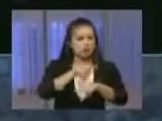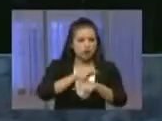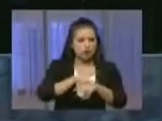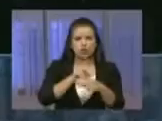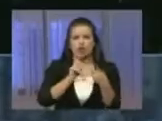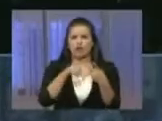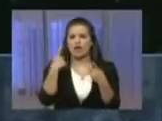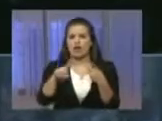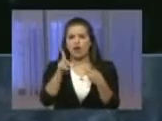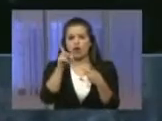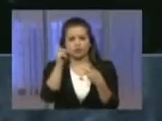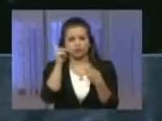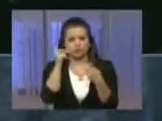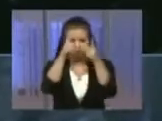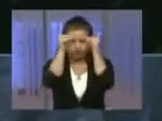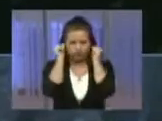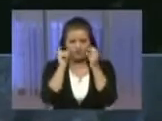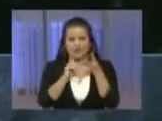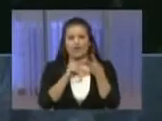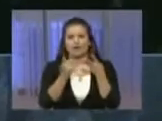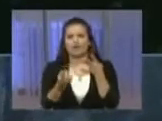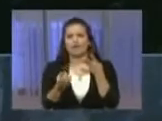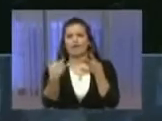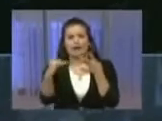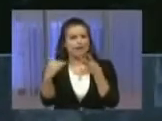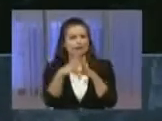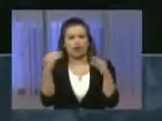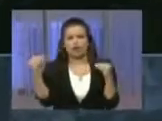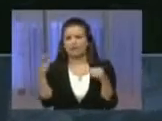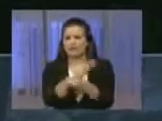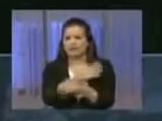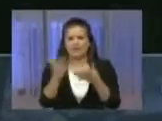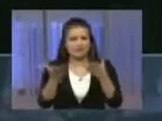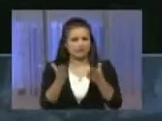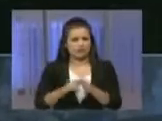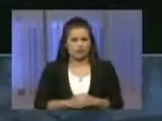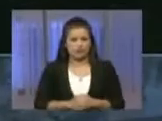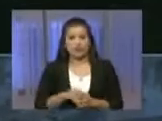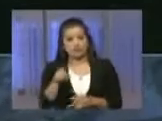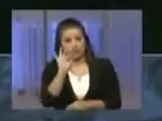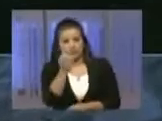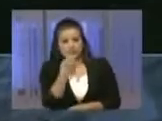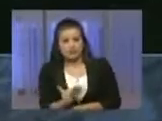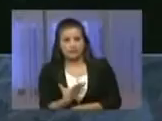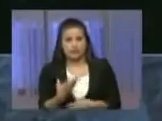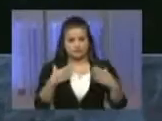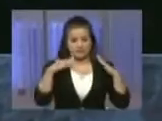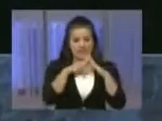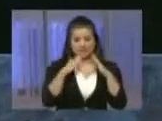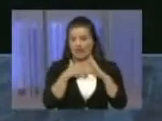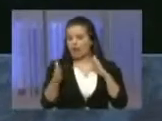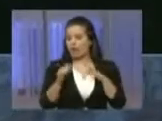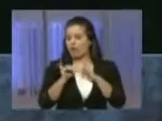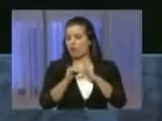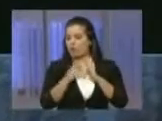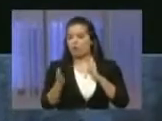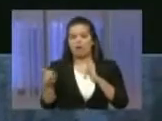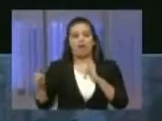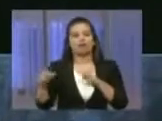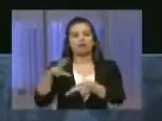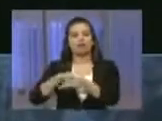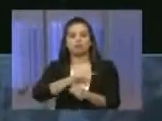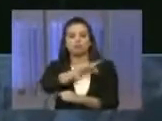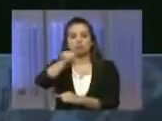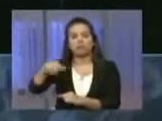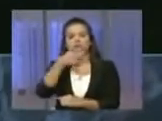las médicas los enfermeros Es malo tener tu médico ahí al lado de tu casa con todos los equipos